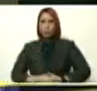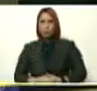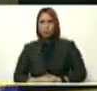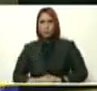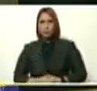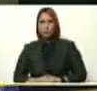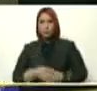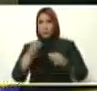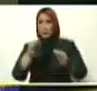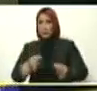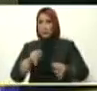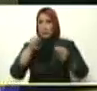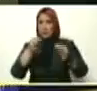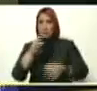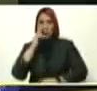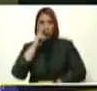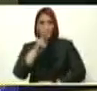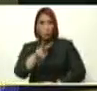siempre lo veía.